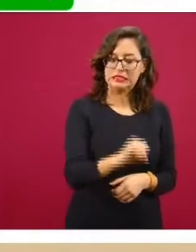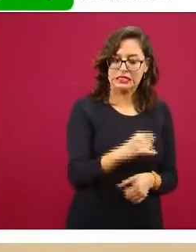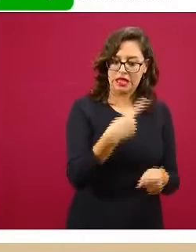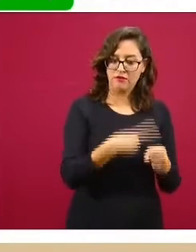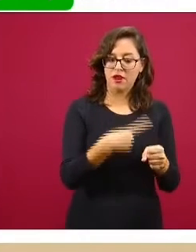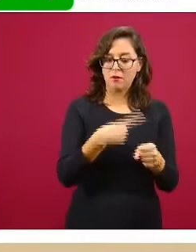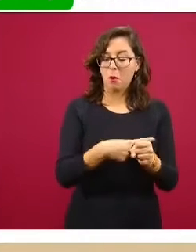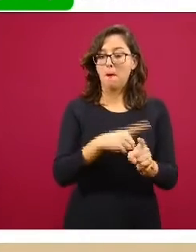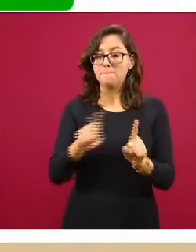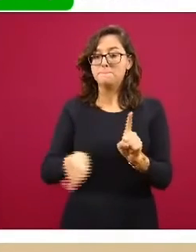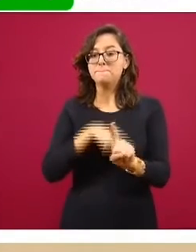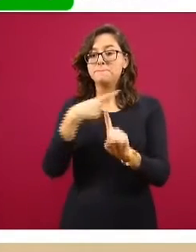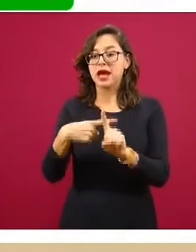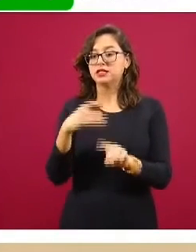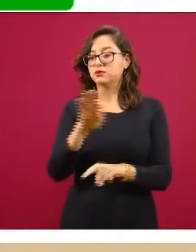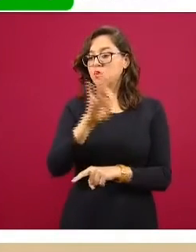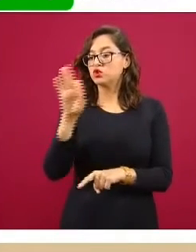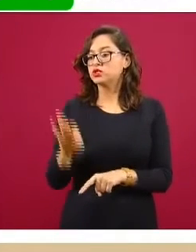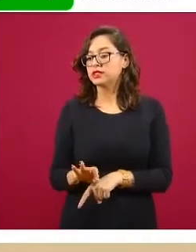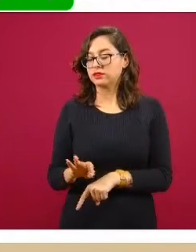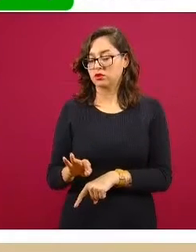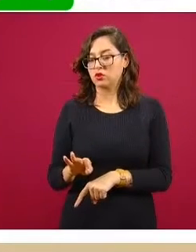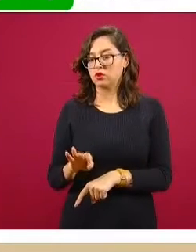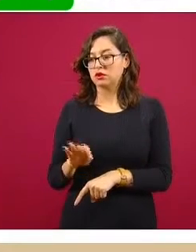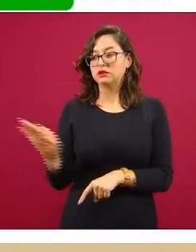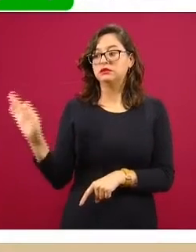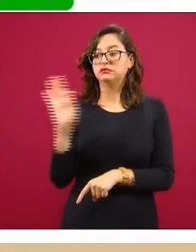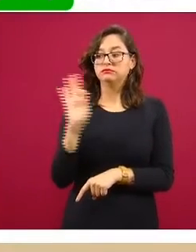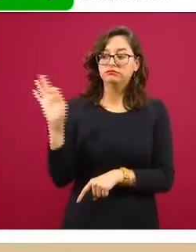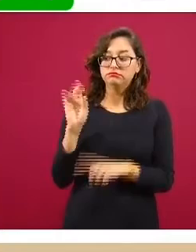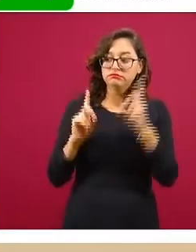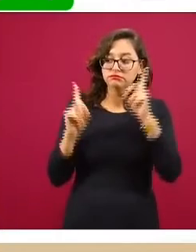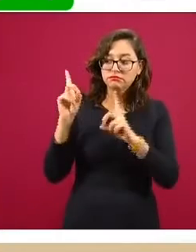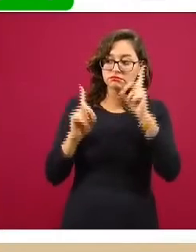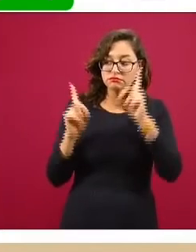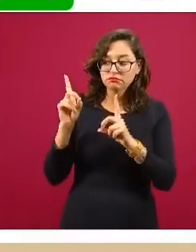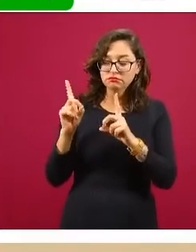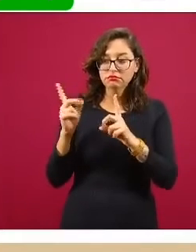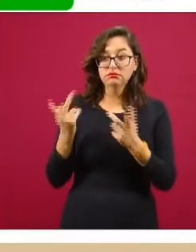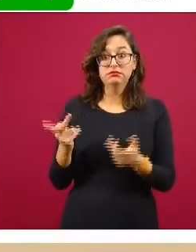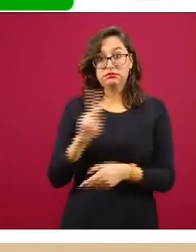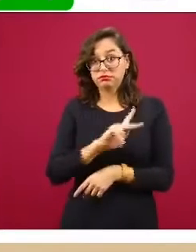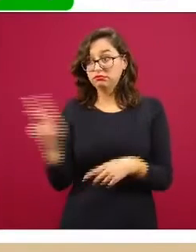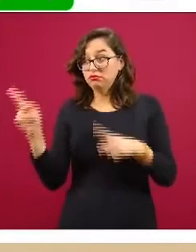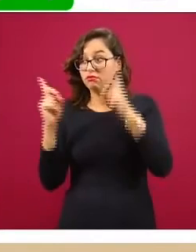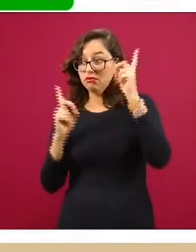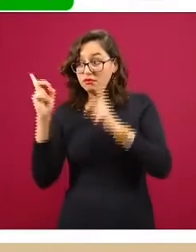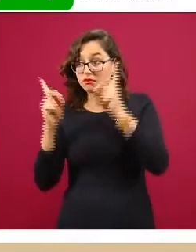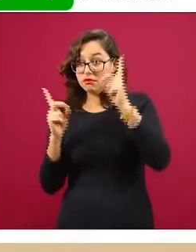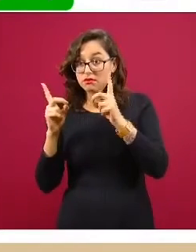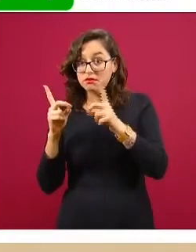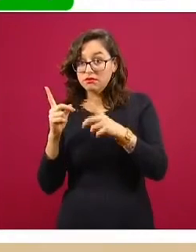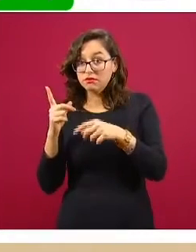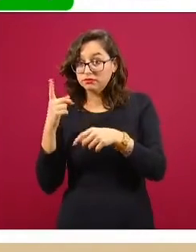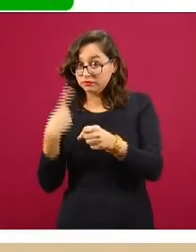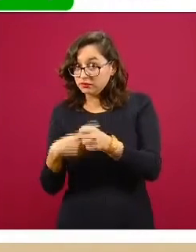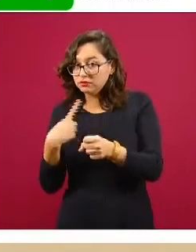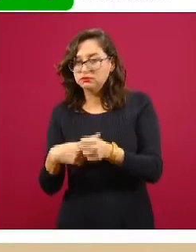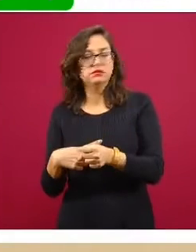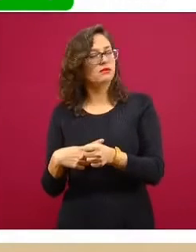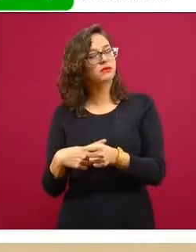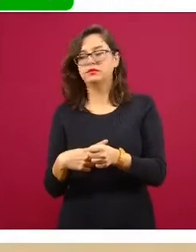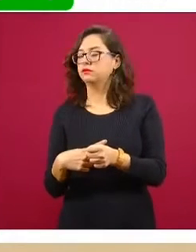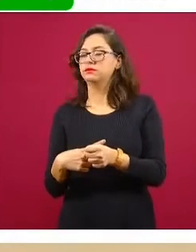agrega el porcentaje de positividad de los casos sospechosos. O sea, no todos los sospechosos, sino solamente aquellos